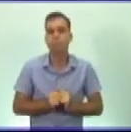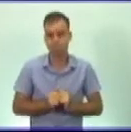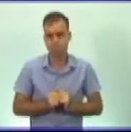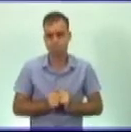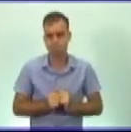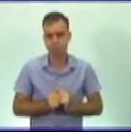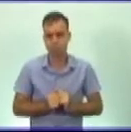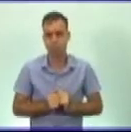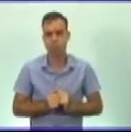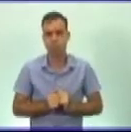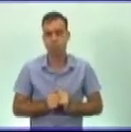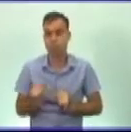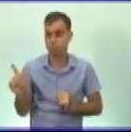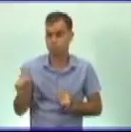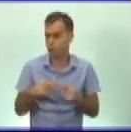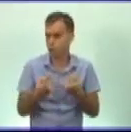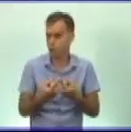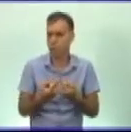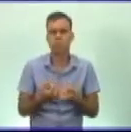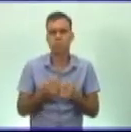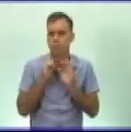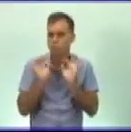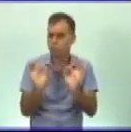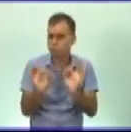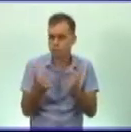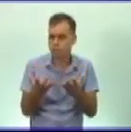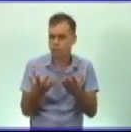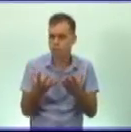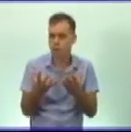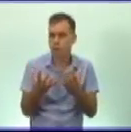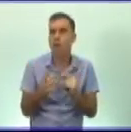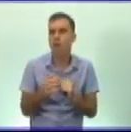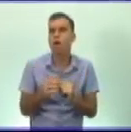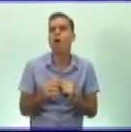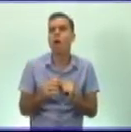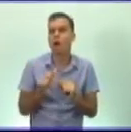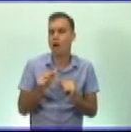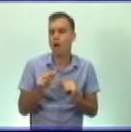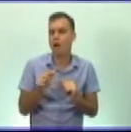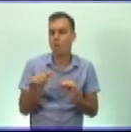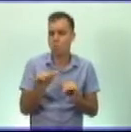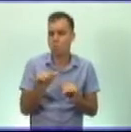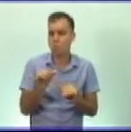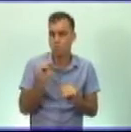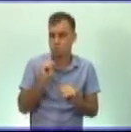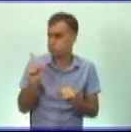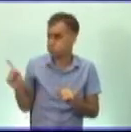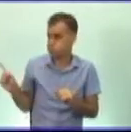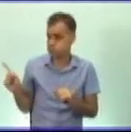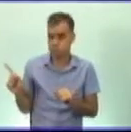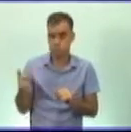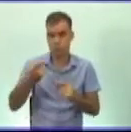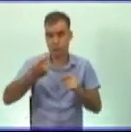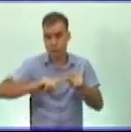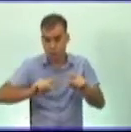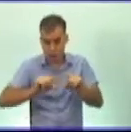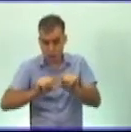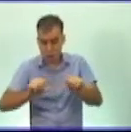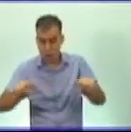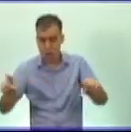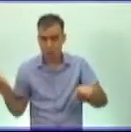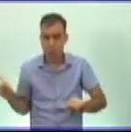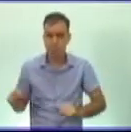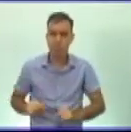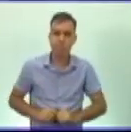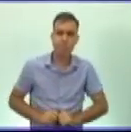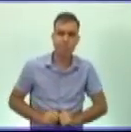Eso de manera general. Ahora, específicamente en el cilindro podemos decir que es 2pi por el radio al cuadrado más